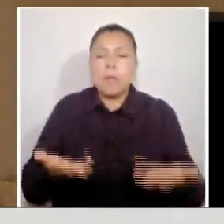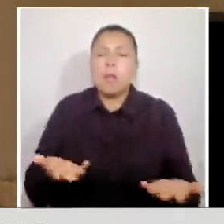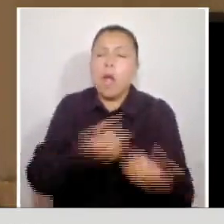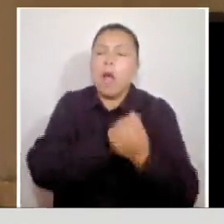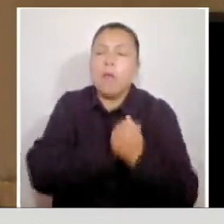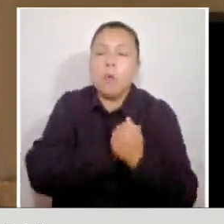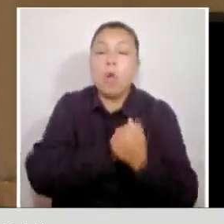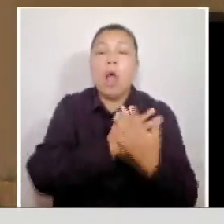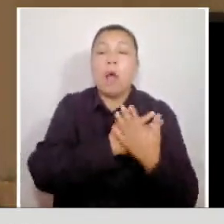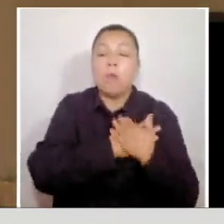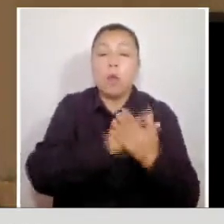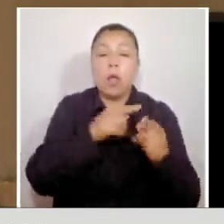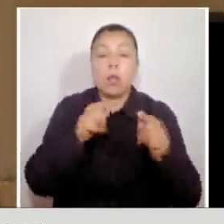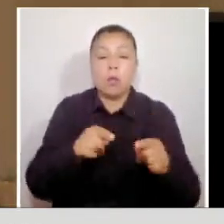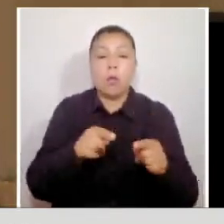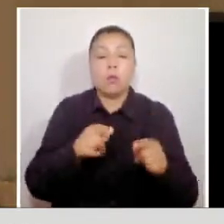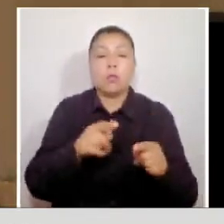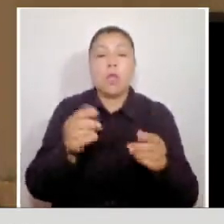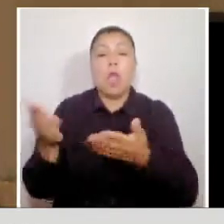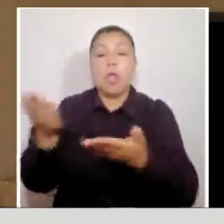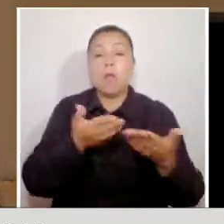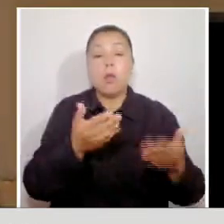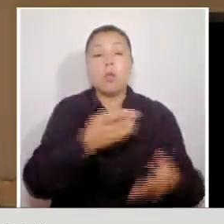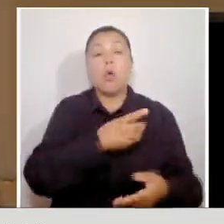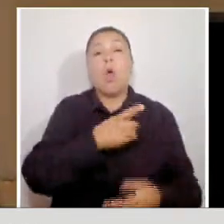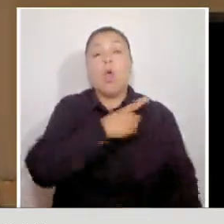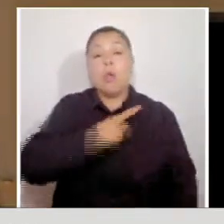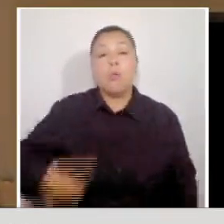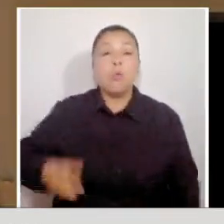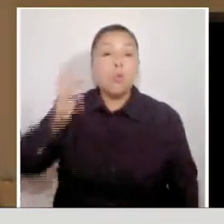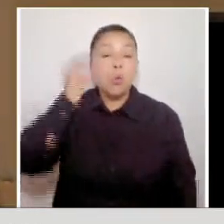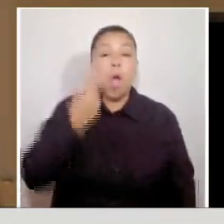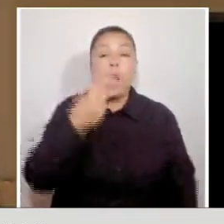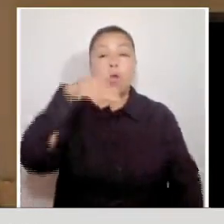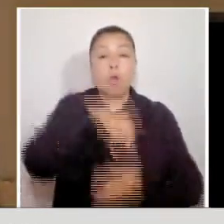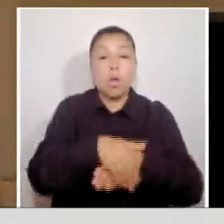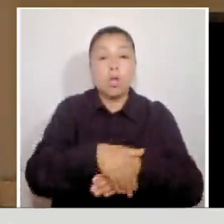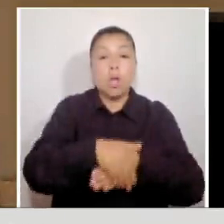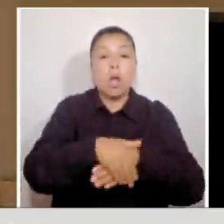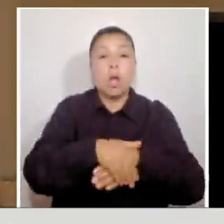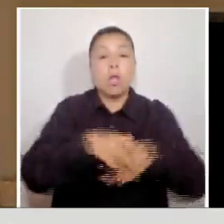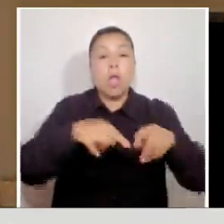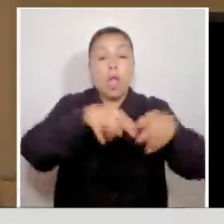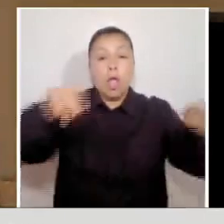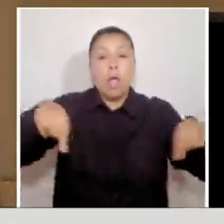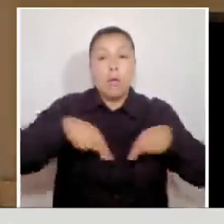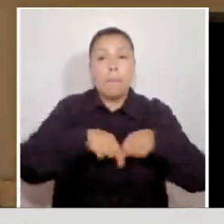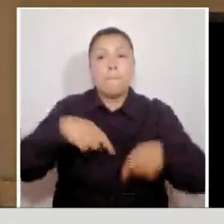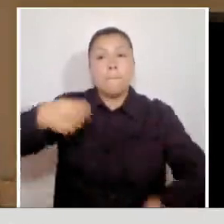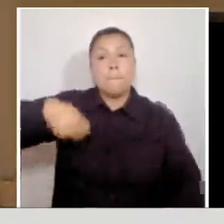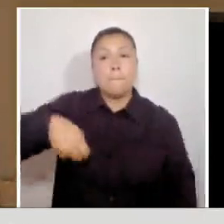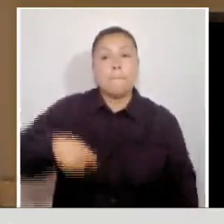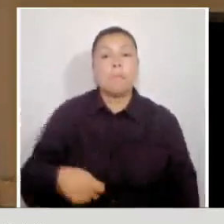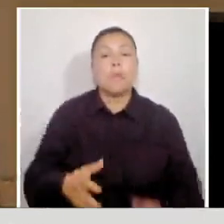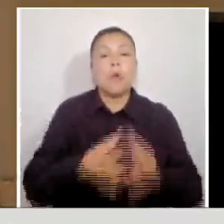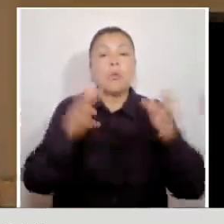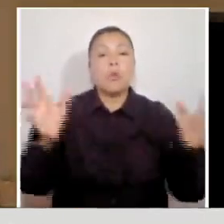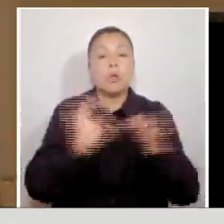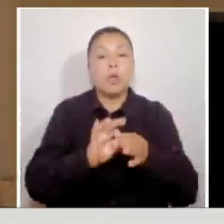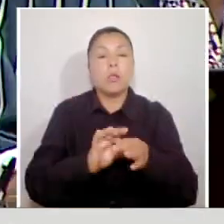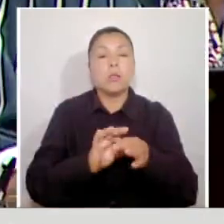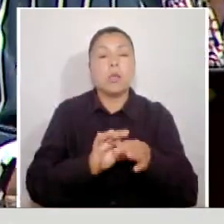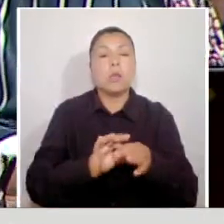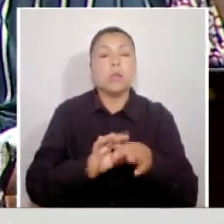todos eh colegas diputados hoy día a las 2 de la tarde en el salón del senado Muchas gracias señor